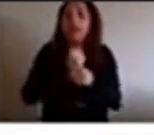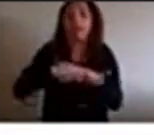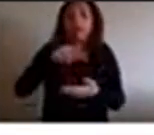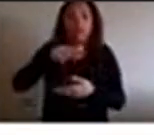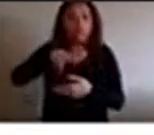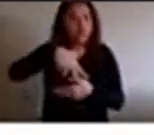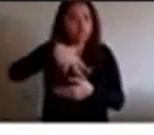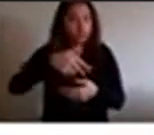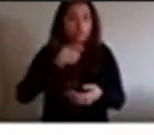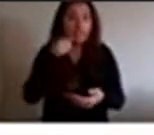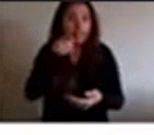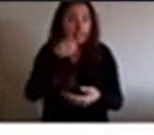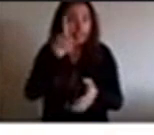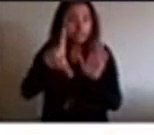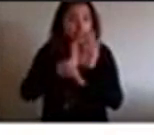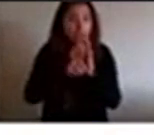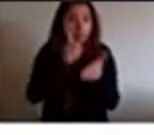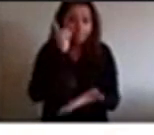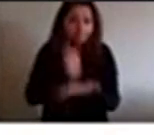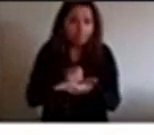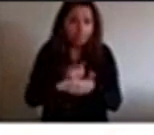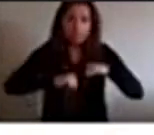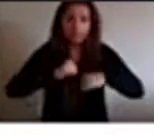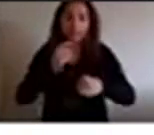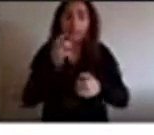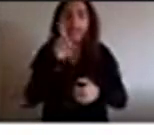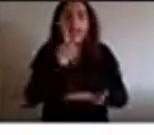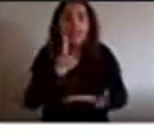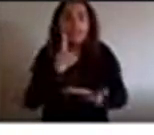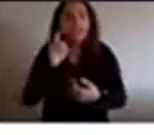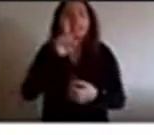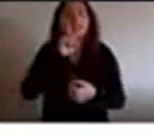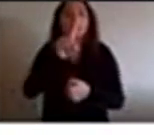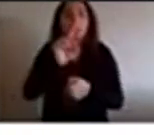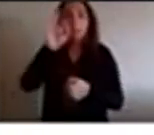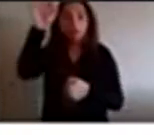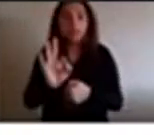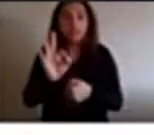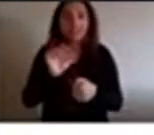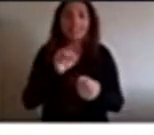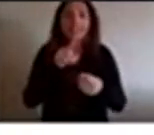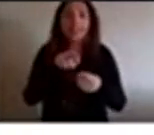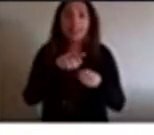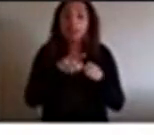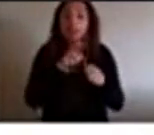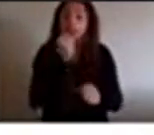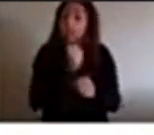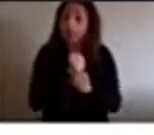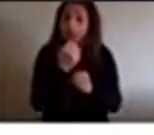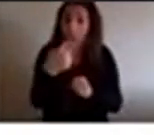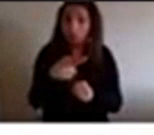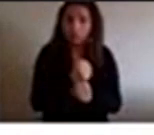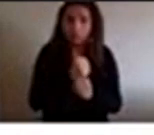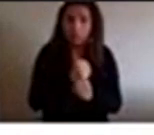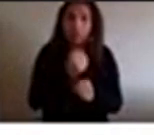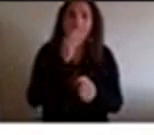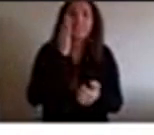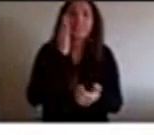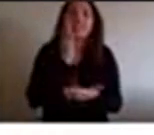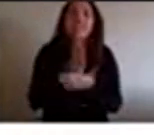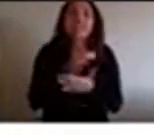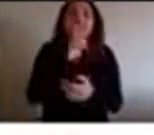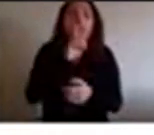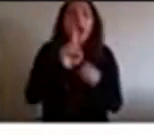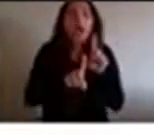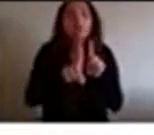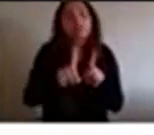a la empresa a tener un porcentaje de su planilla de trabajadores que tenga algún tipo de